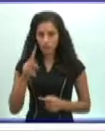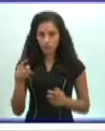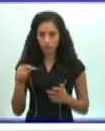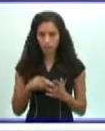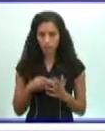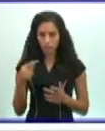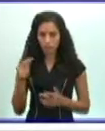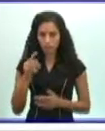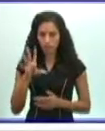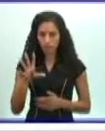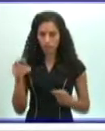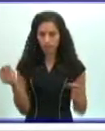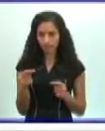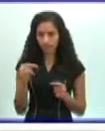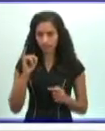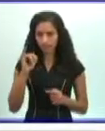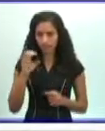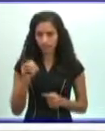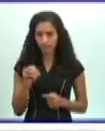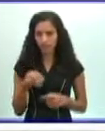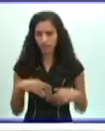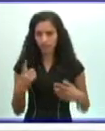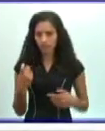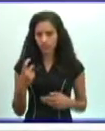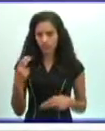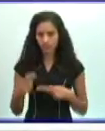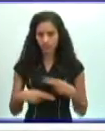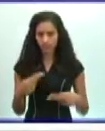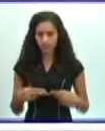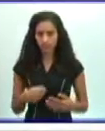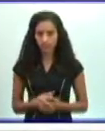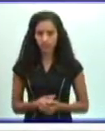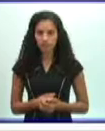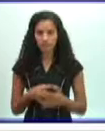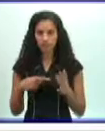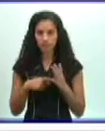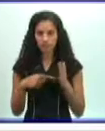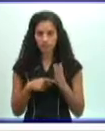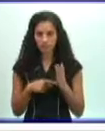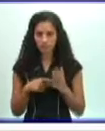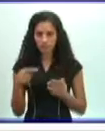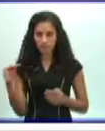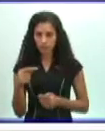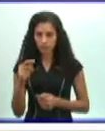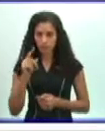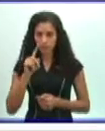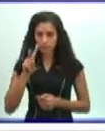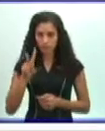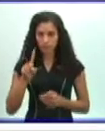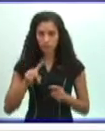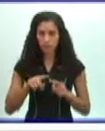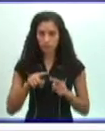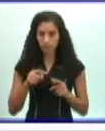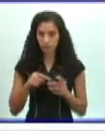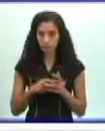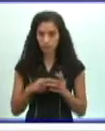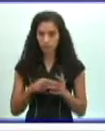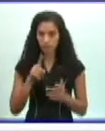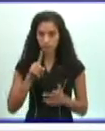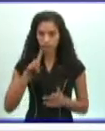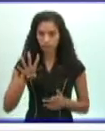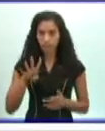es 60. ¿Qué nos faltaría por hacer? Multiplicar menos 12 por 14. Y